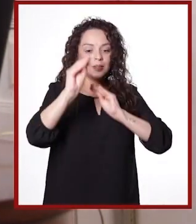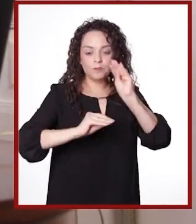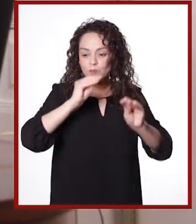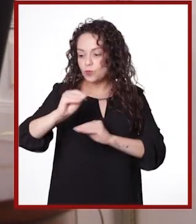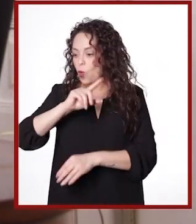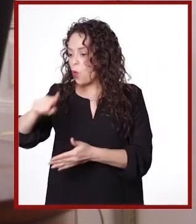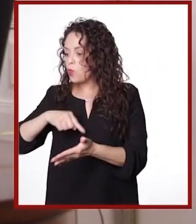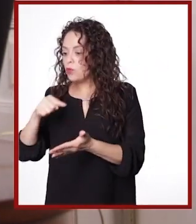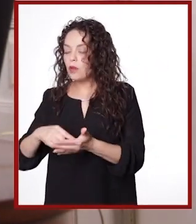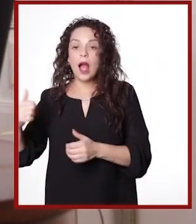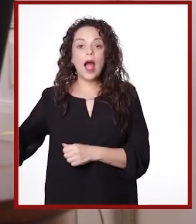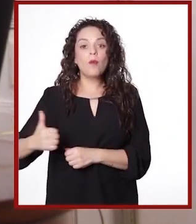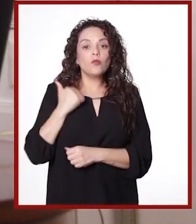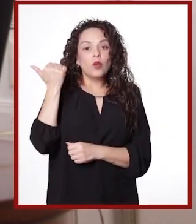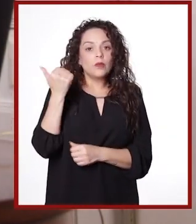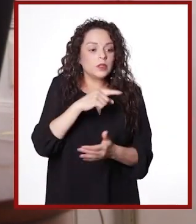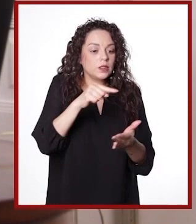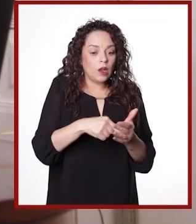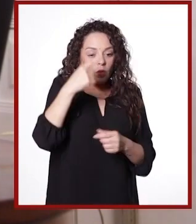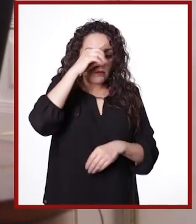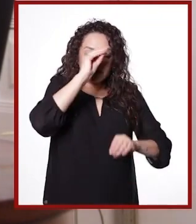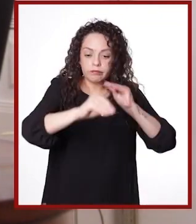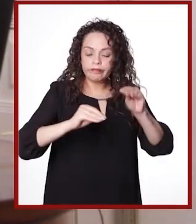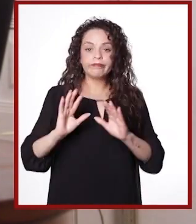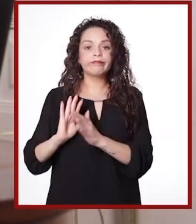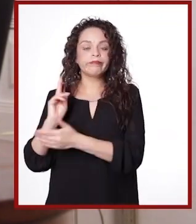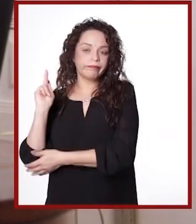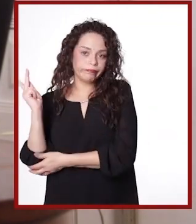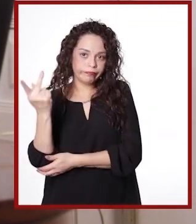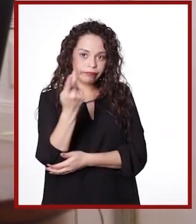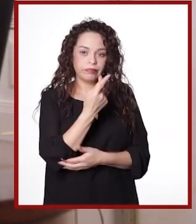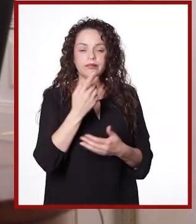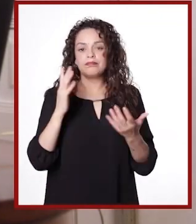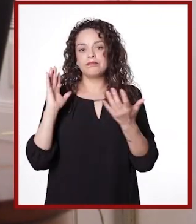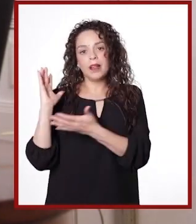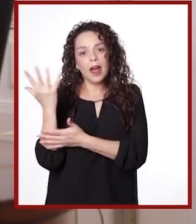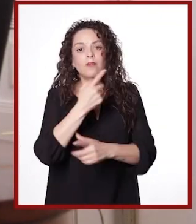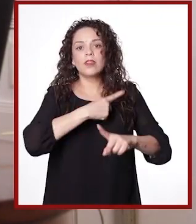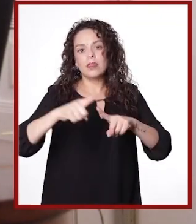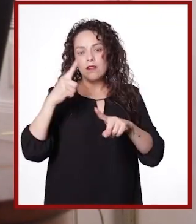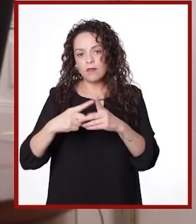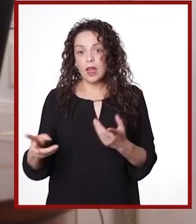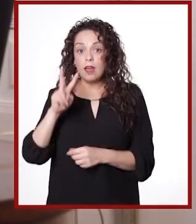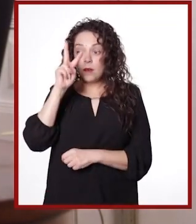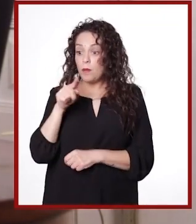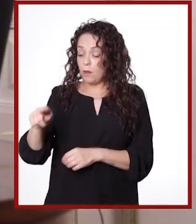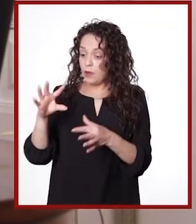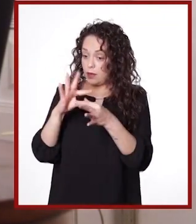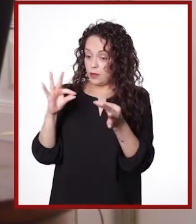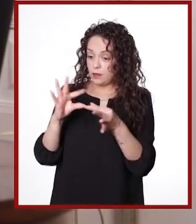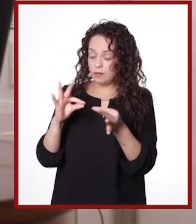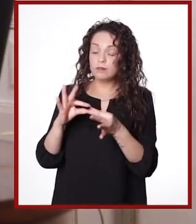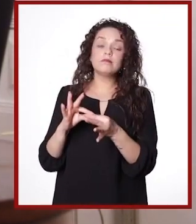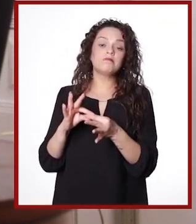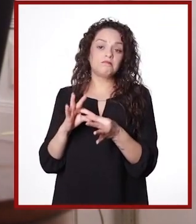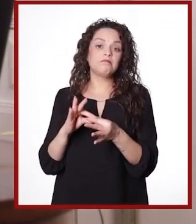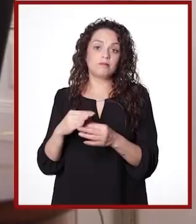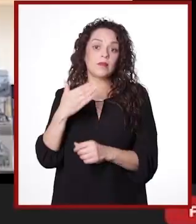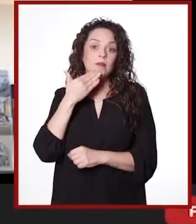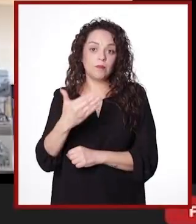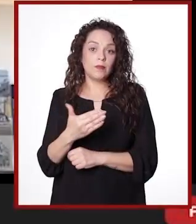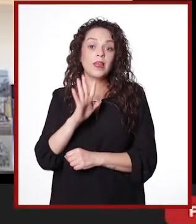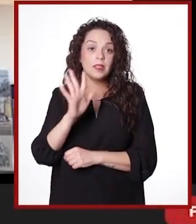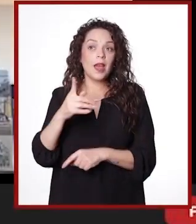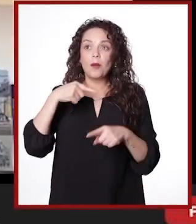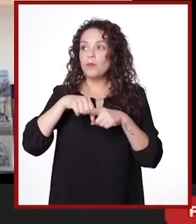espacios y definitivamente, a mí en lo personal creo que has dado datos importantes que vas a generar esta